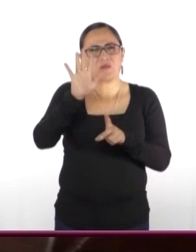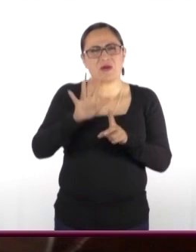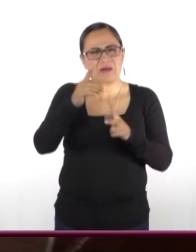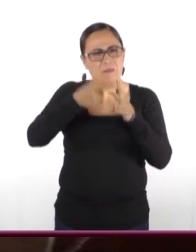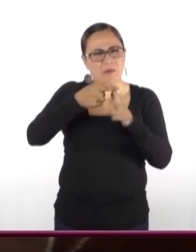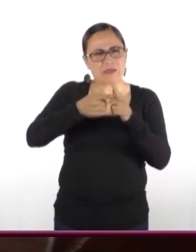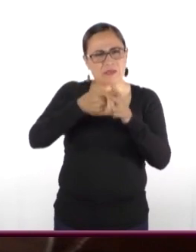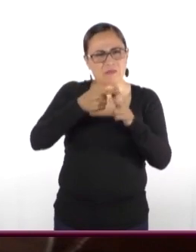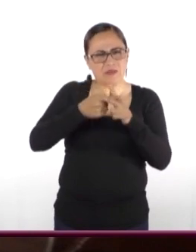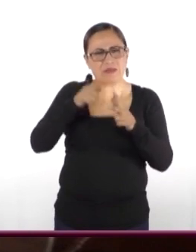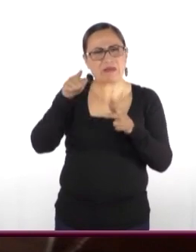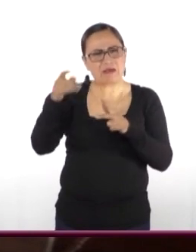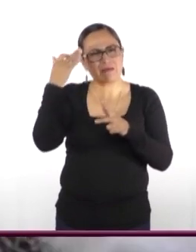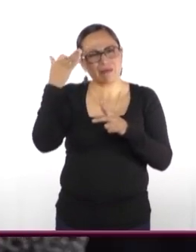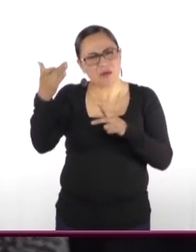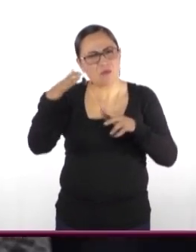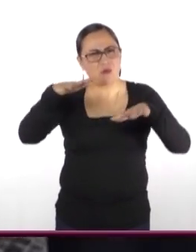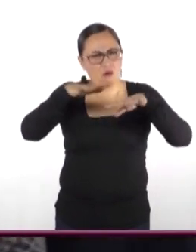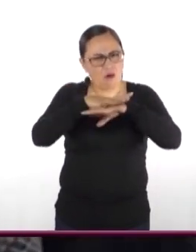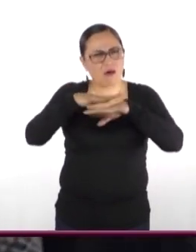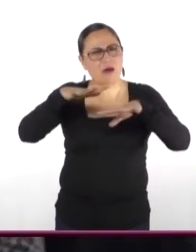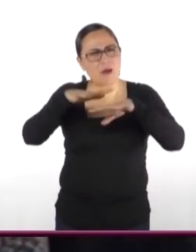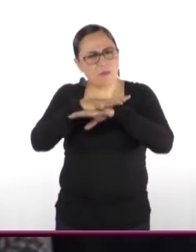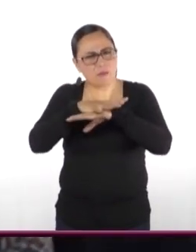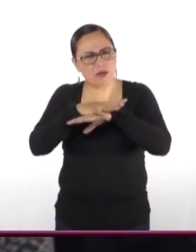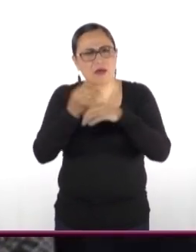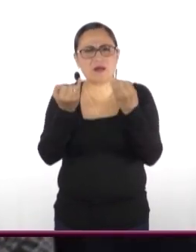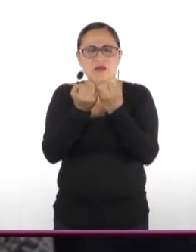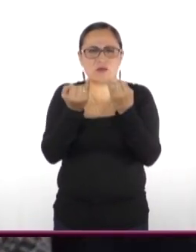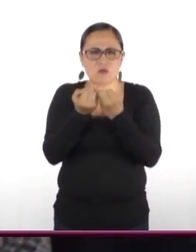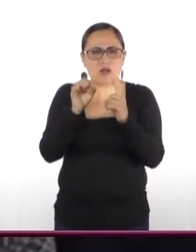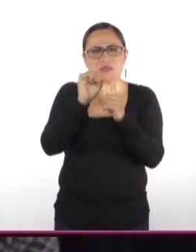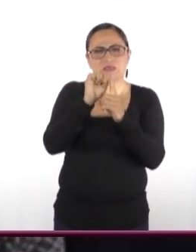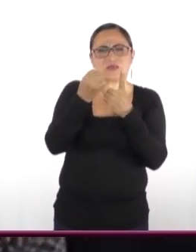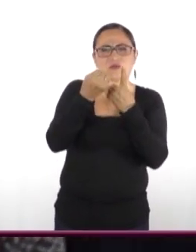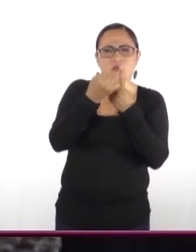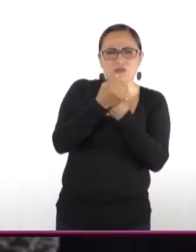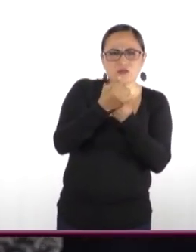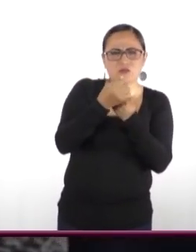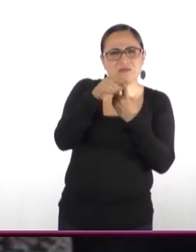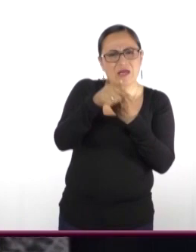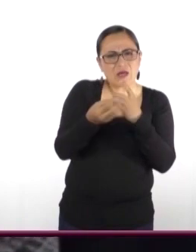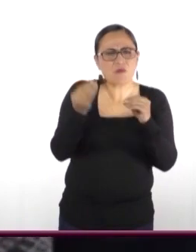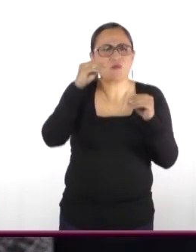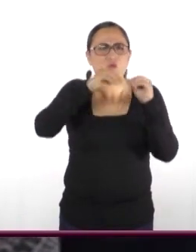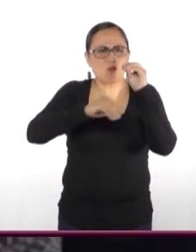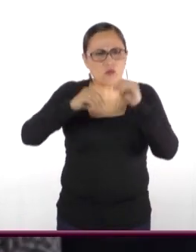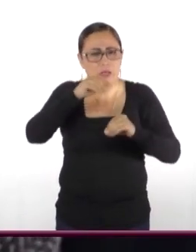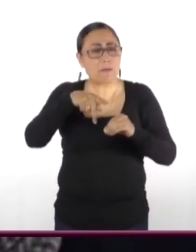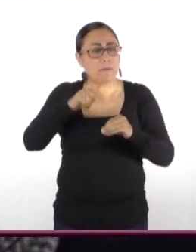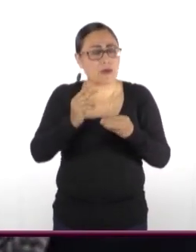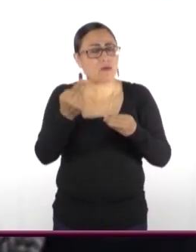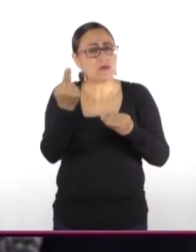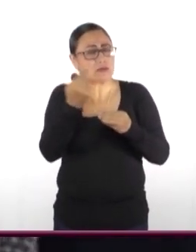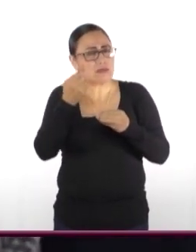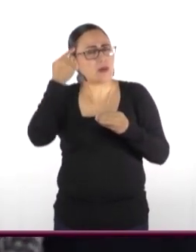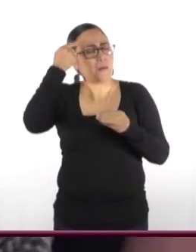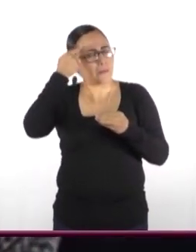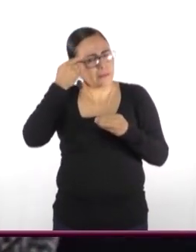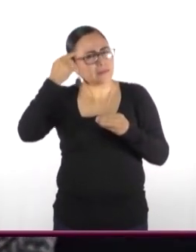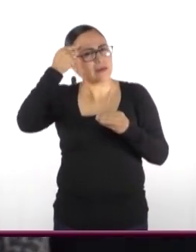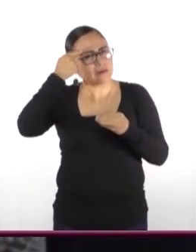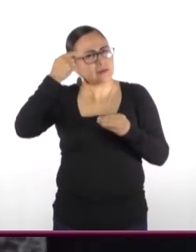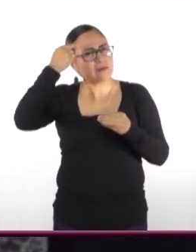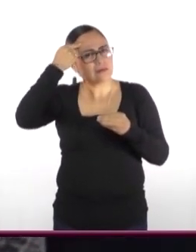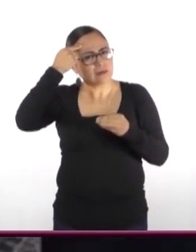de cálculo en donde podemos manejar variaciones, en podemos crear situaciones, si lo tenemos consciente,